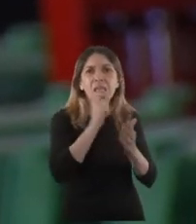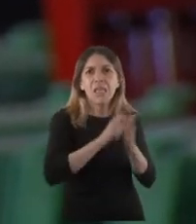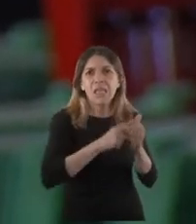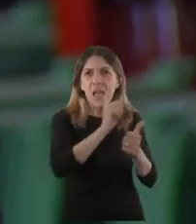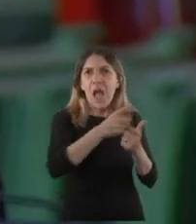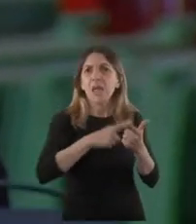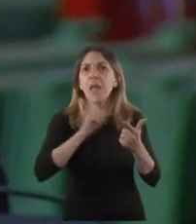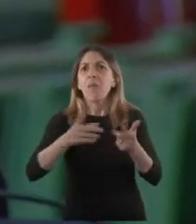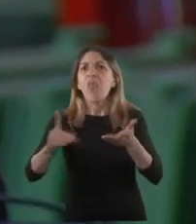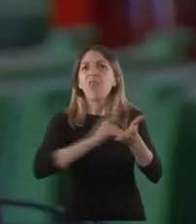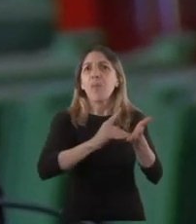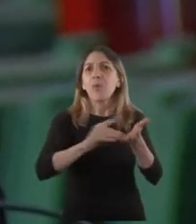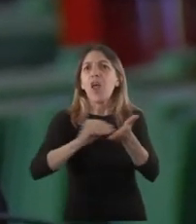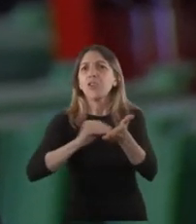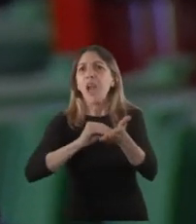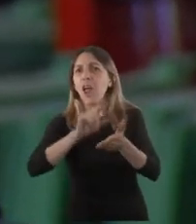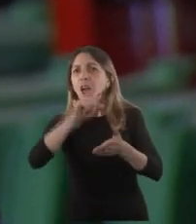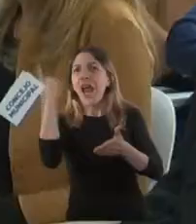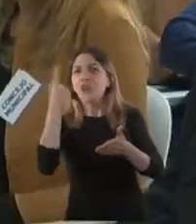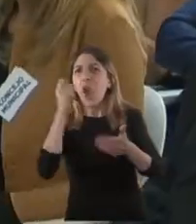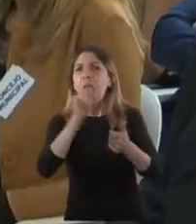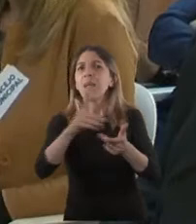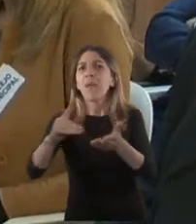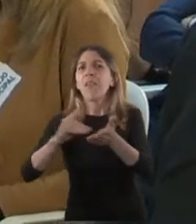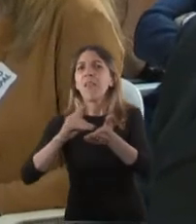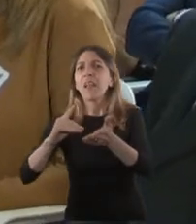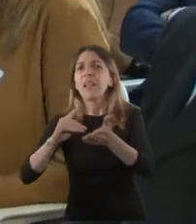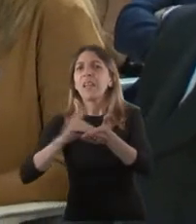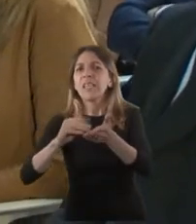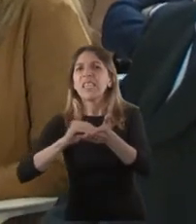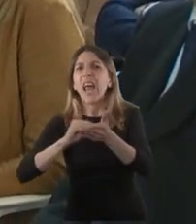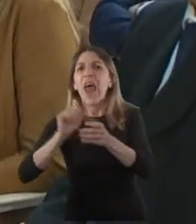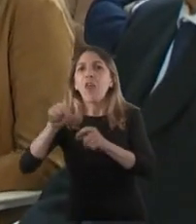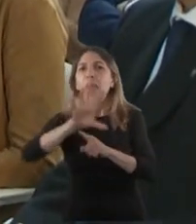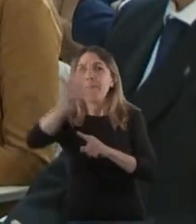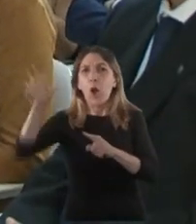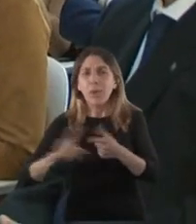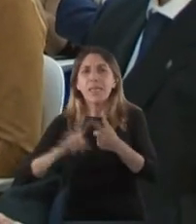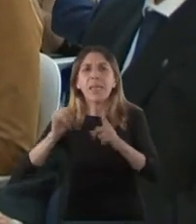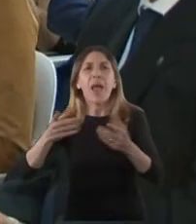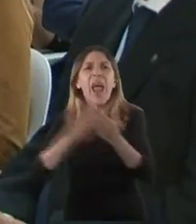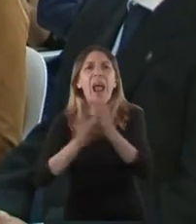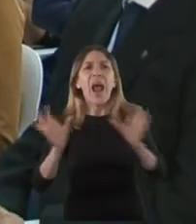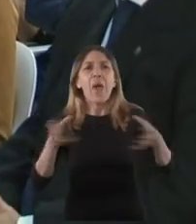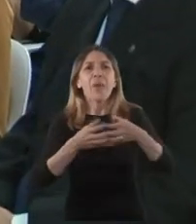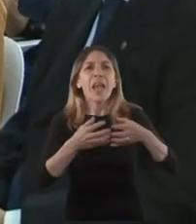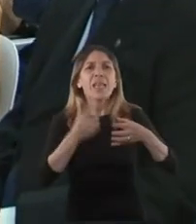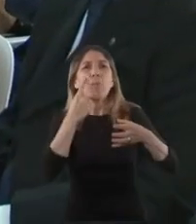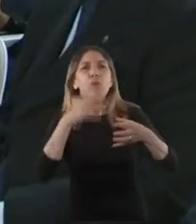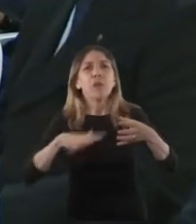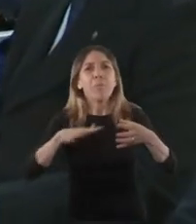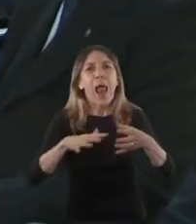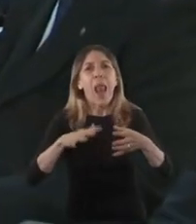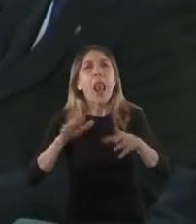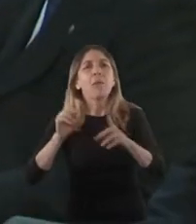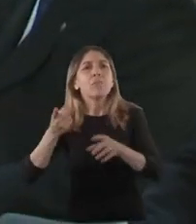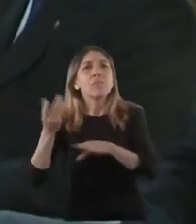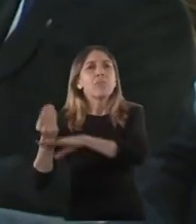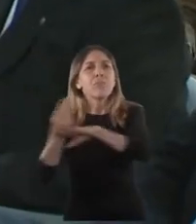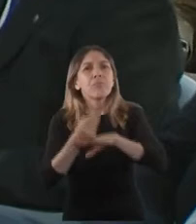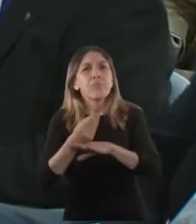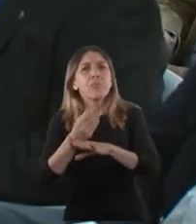y senadores nacionales y provinciales, gabinete municipal y concejales,